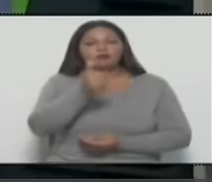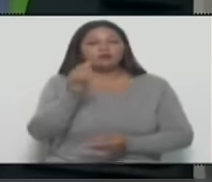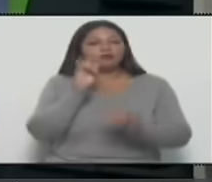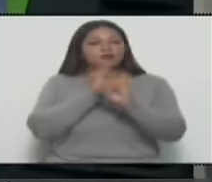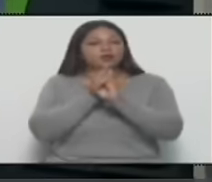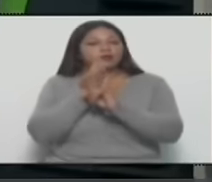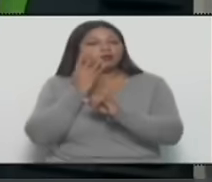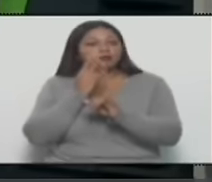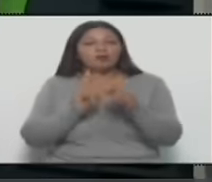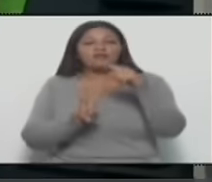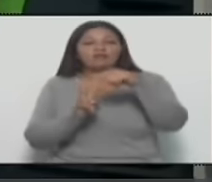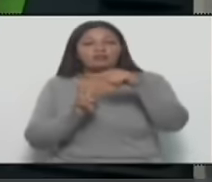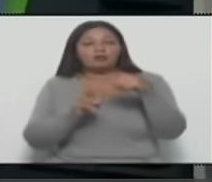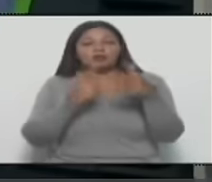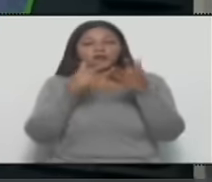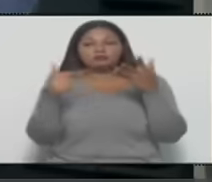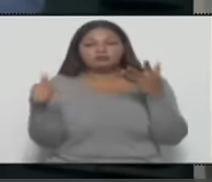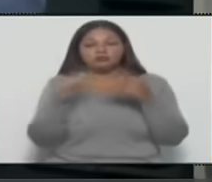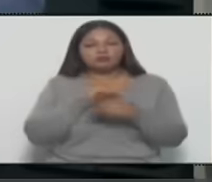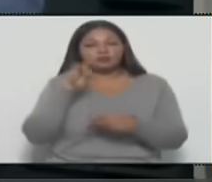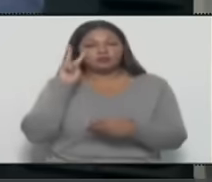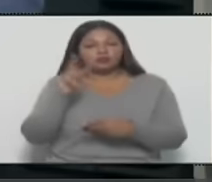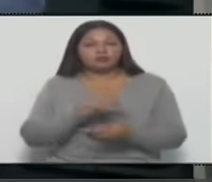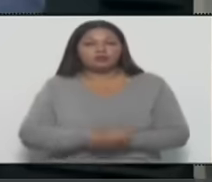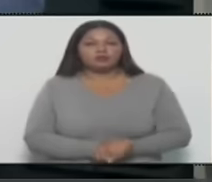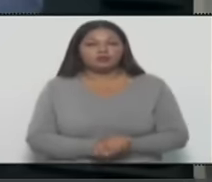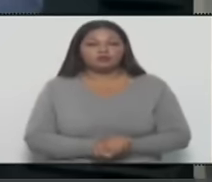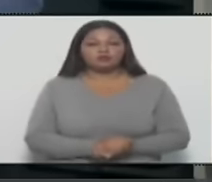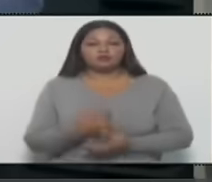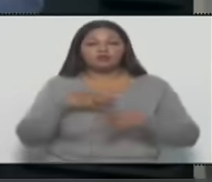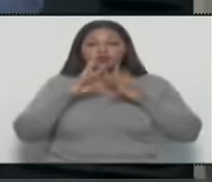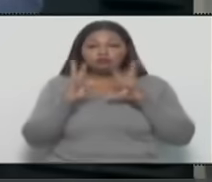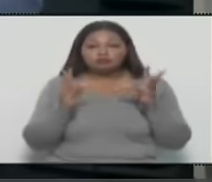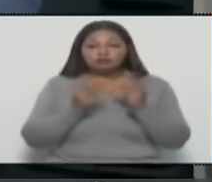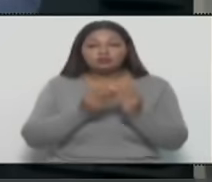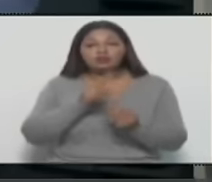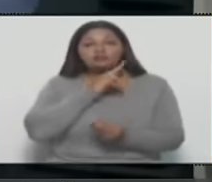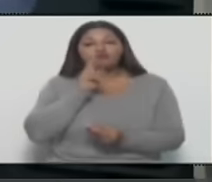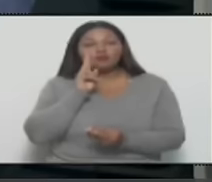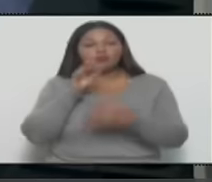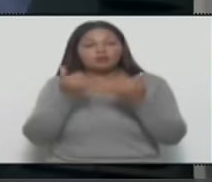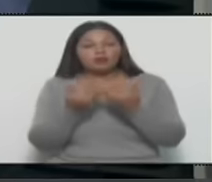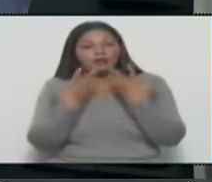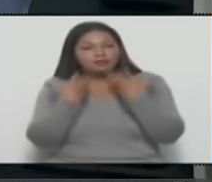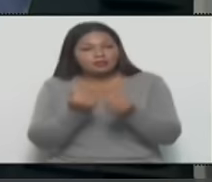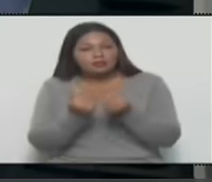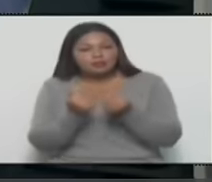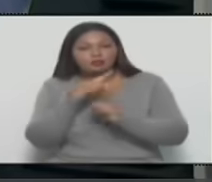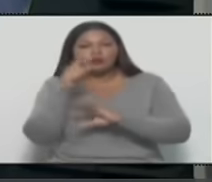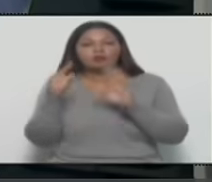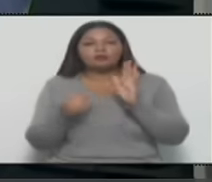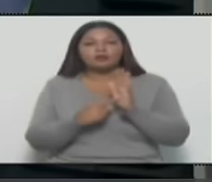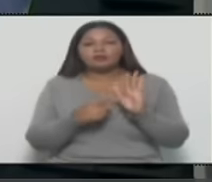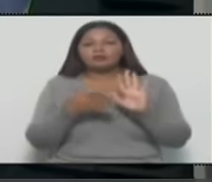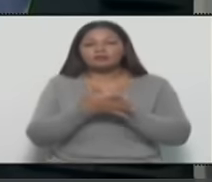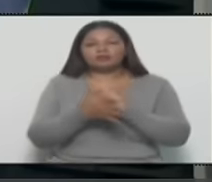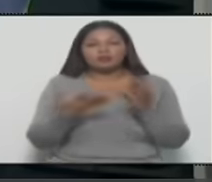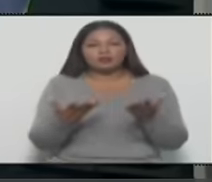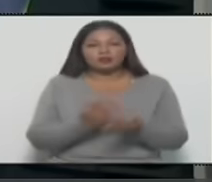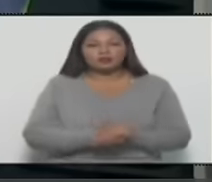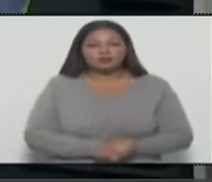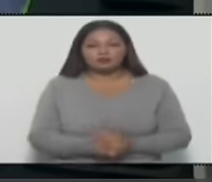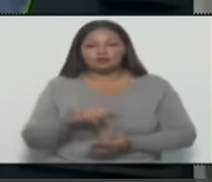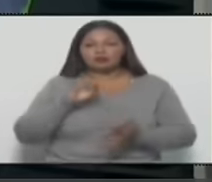ejemplo btb.gov.be. Uh-huh. Cuando yo conjugo ese nombre, para que se entienda en lo que es la red,